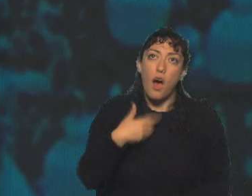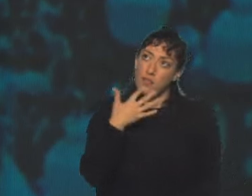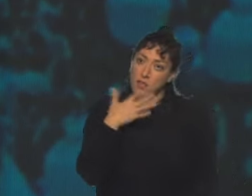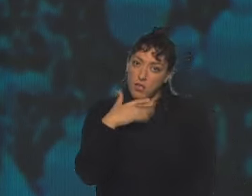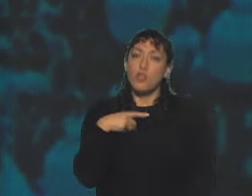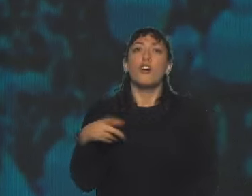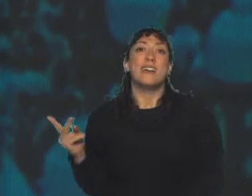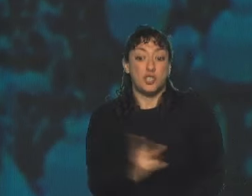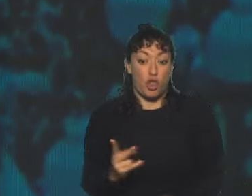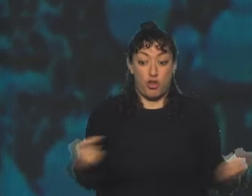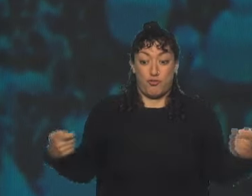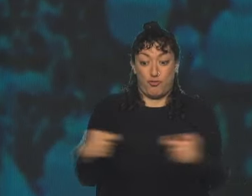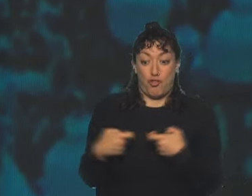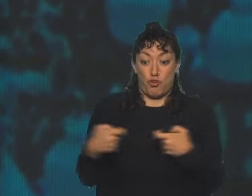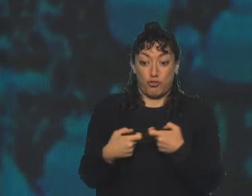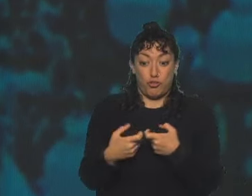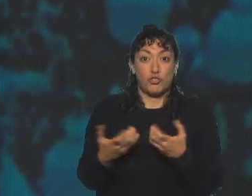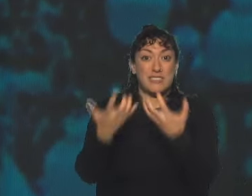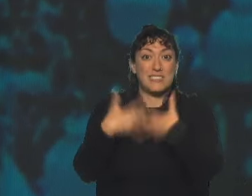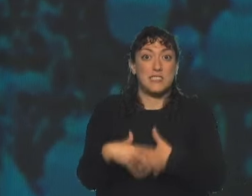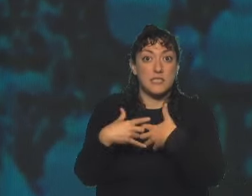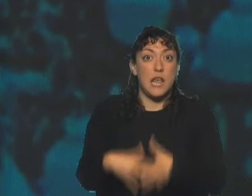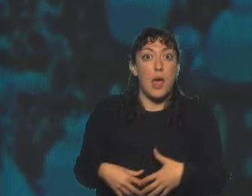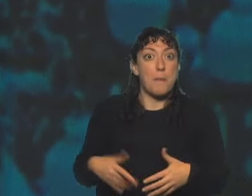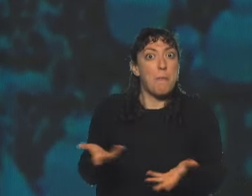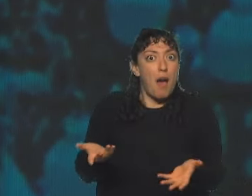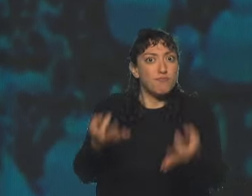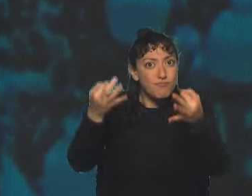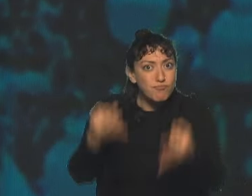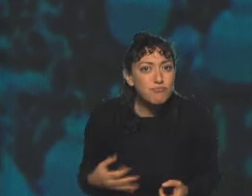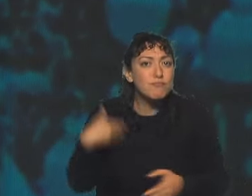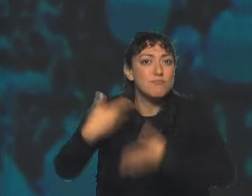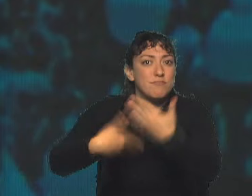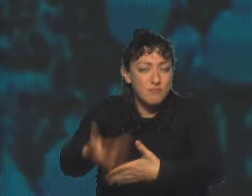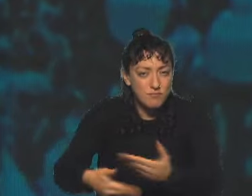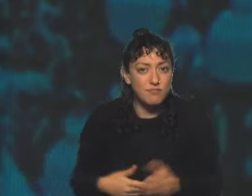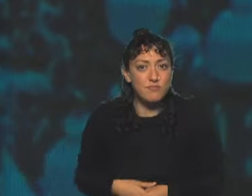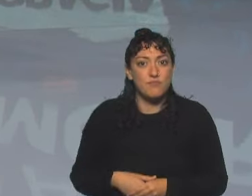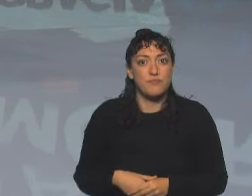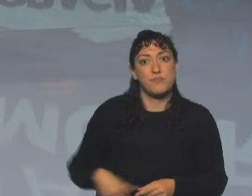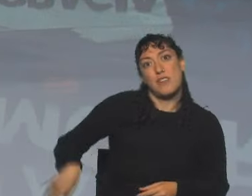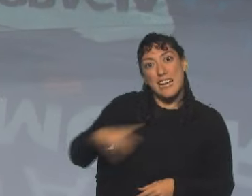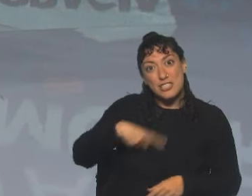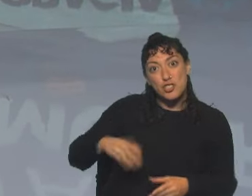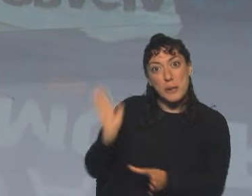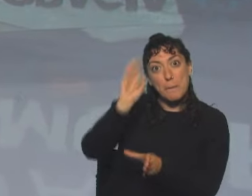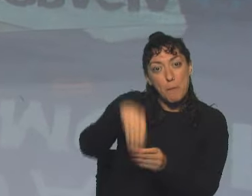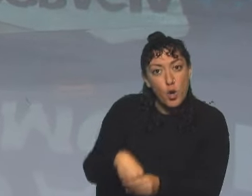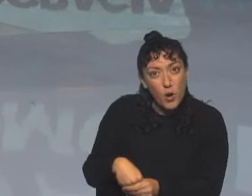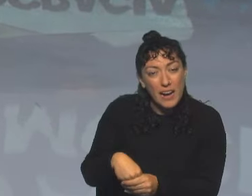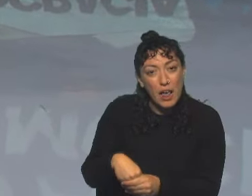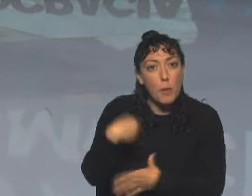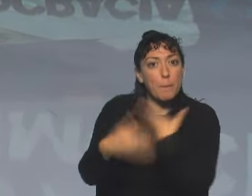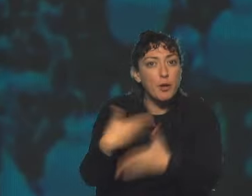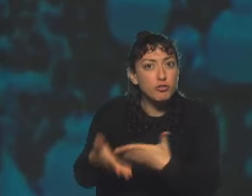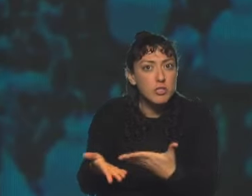fueron los que consolidaron ese esquema. Entonces, claro, ¿cómo van a verse ellos involucrados en un